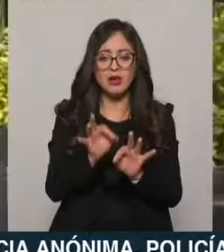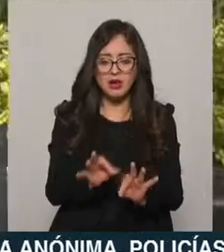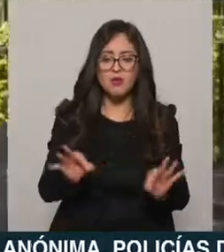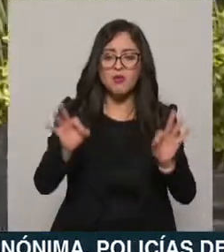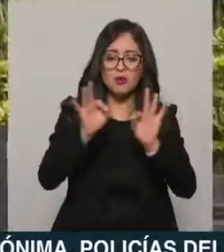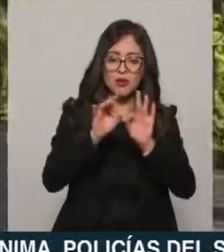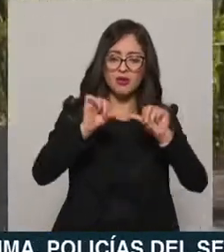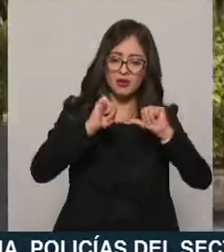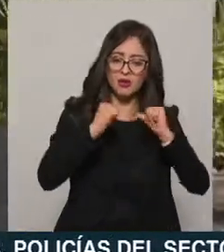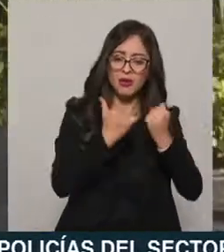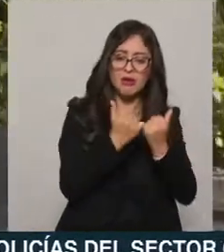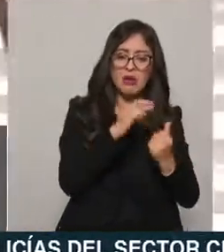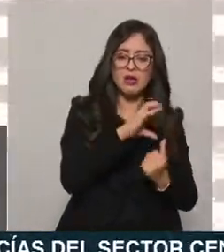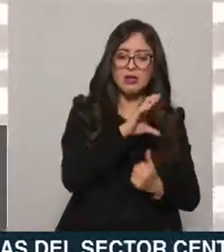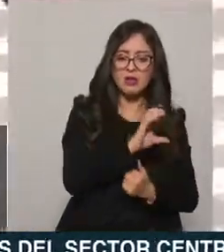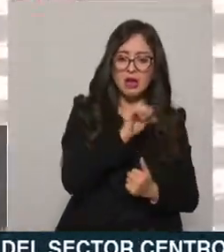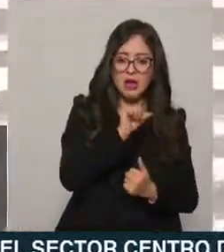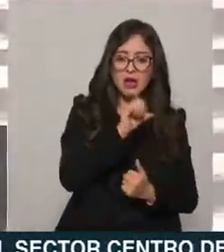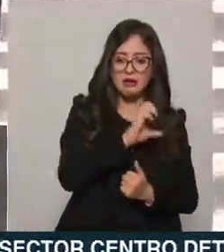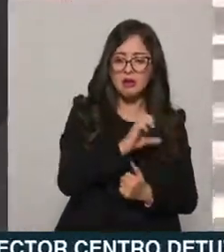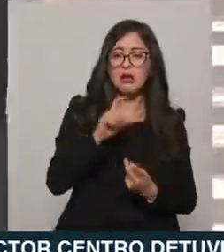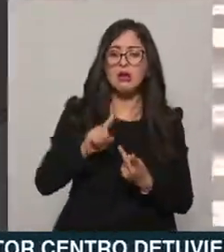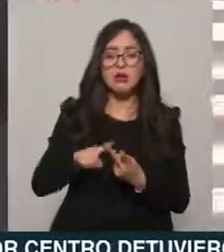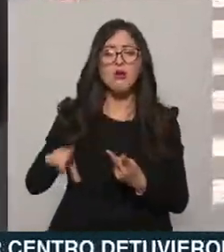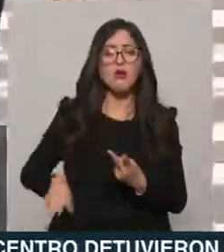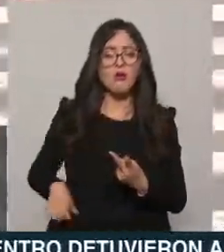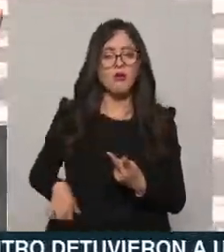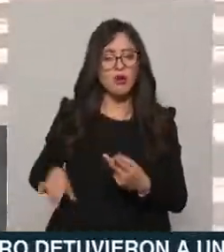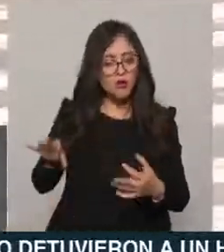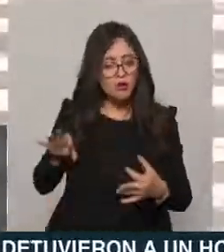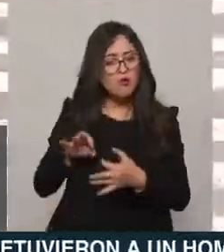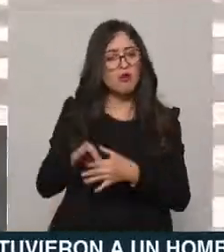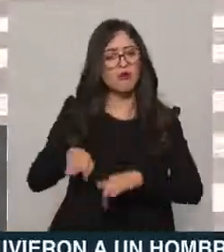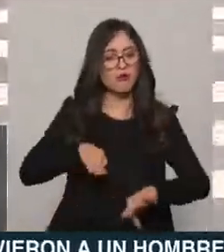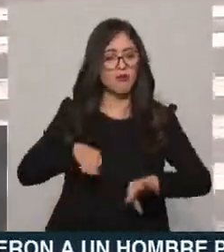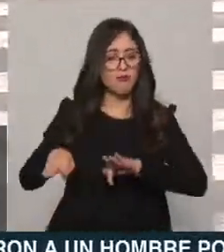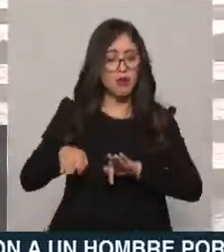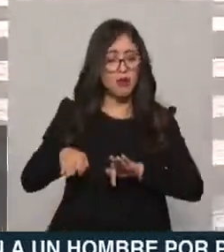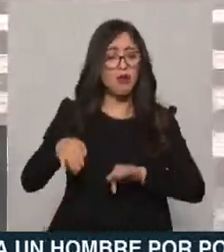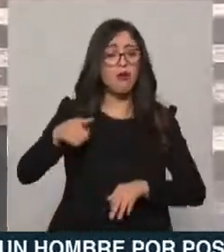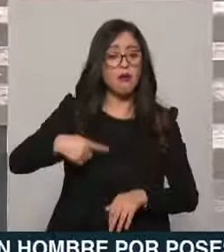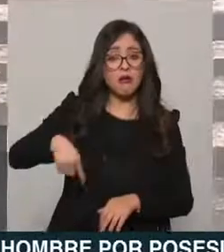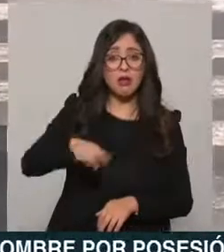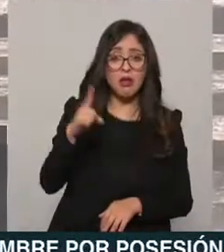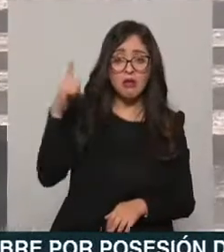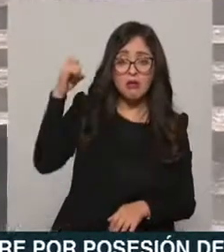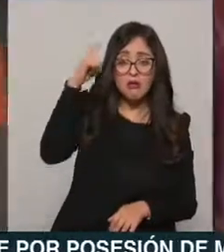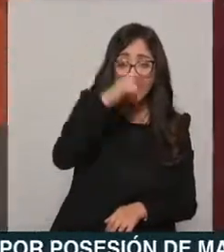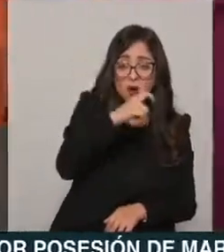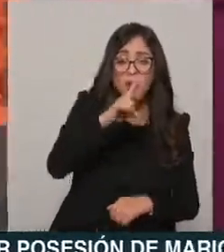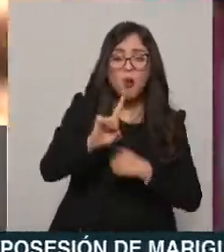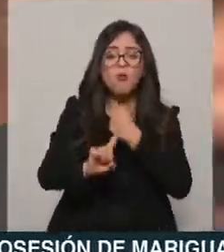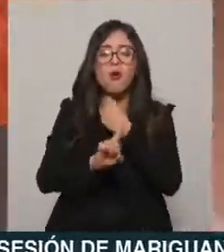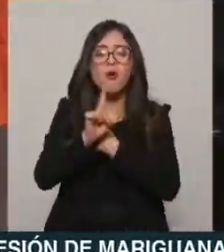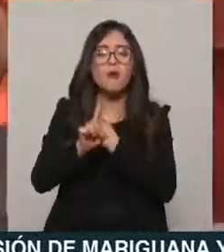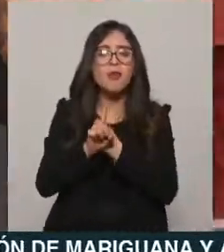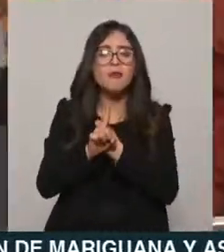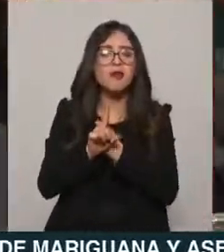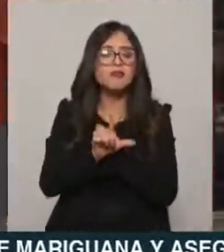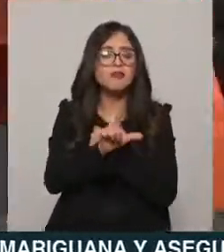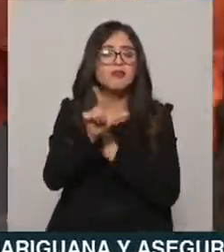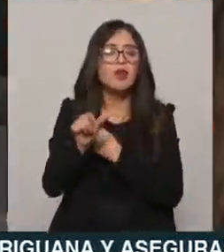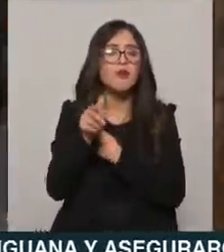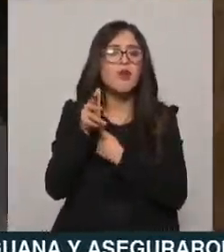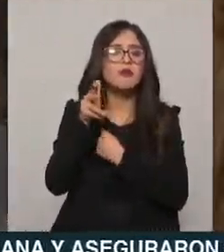y no se identifican, sobre todo, las dificultades y los problemas, va a ser muy difícil. O sea, no